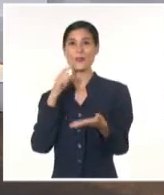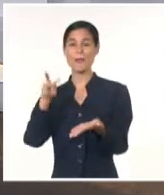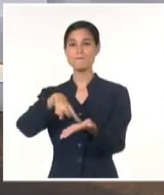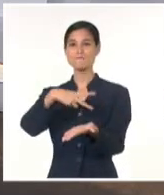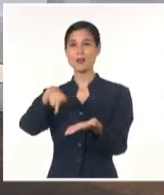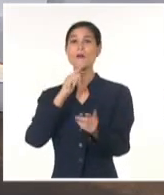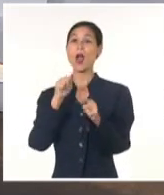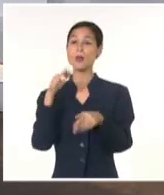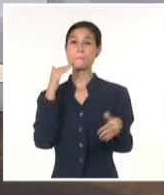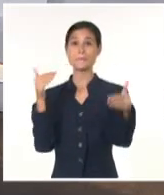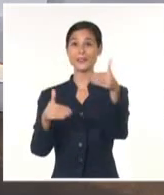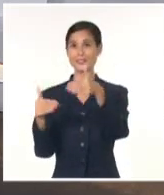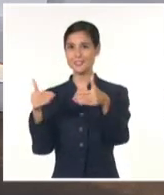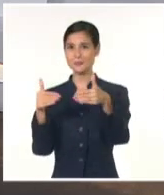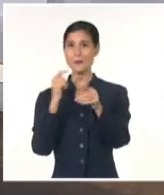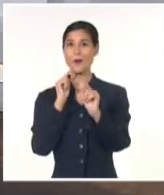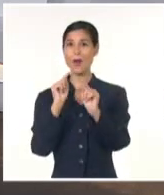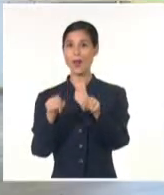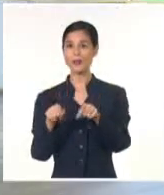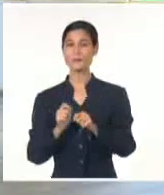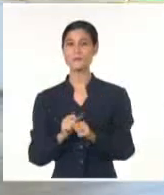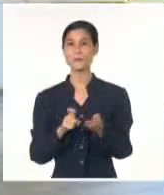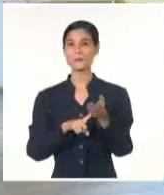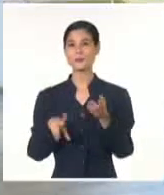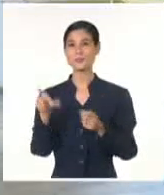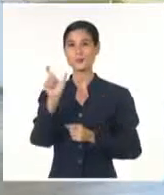encuentro danzario, el Ballet de Camagüey.